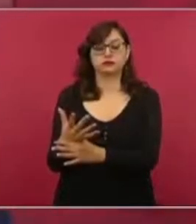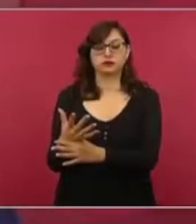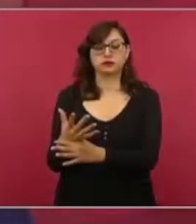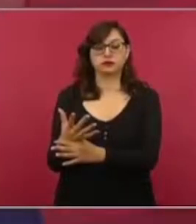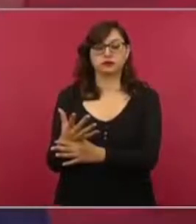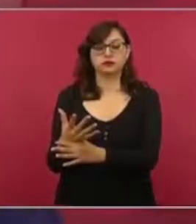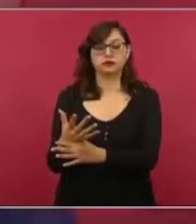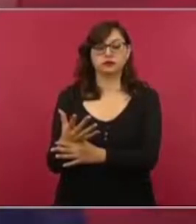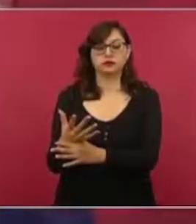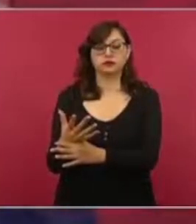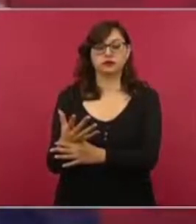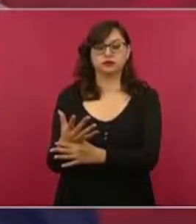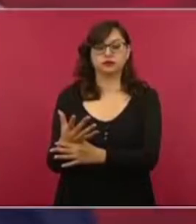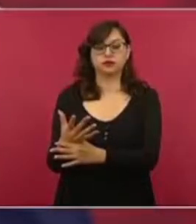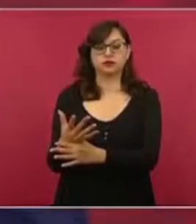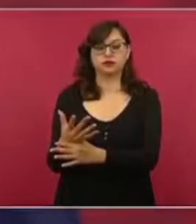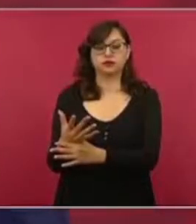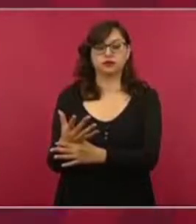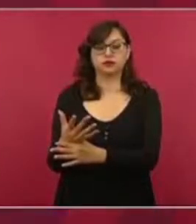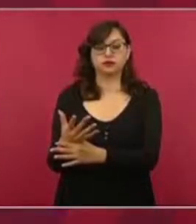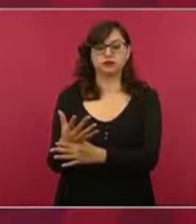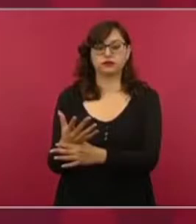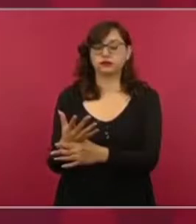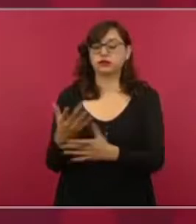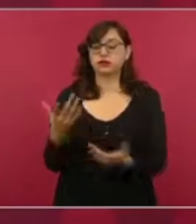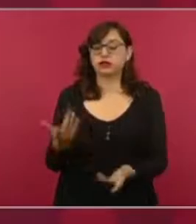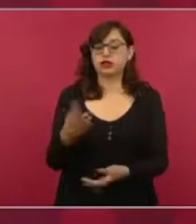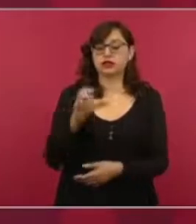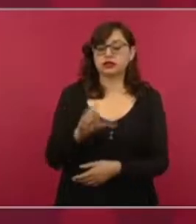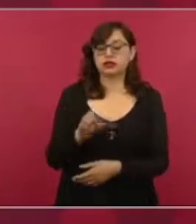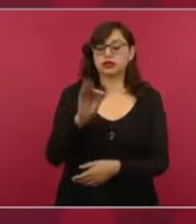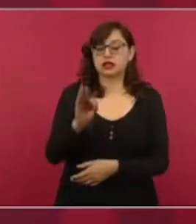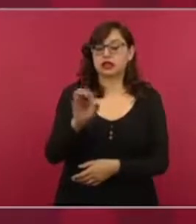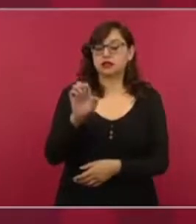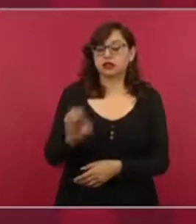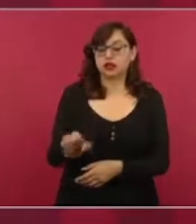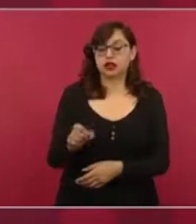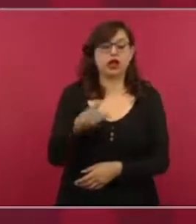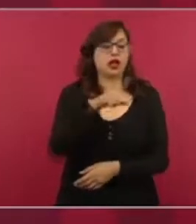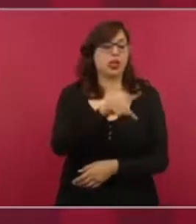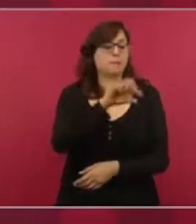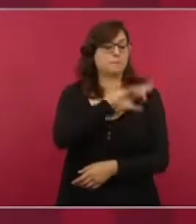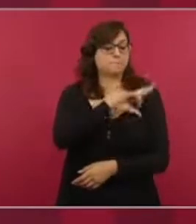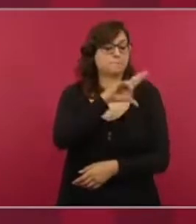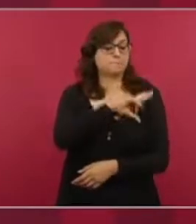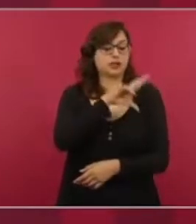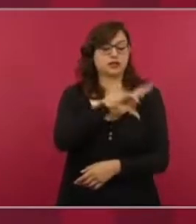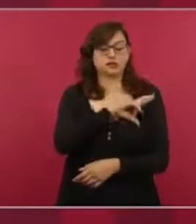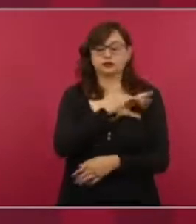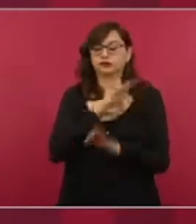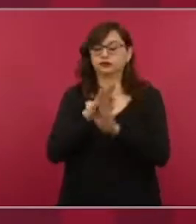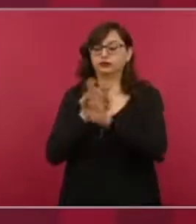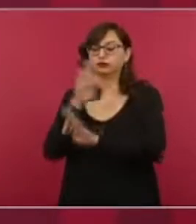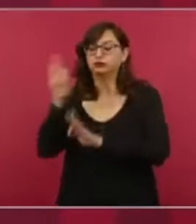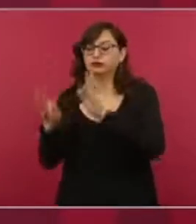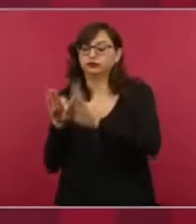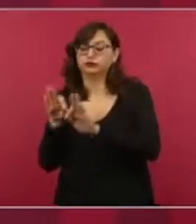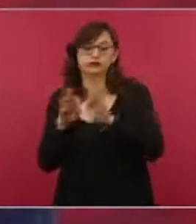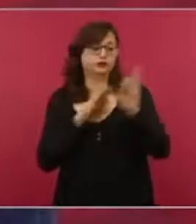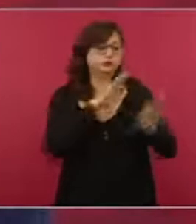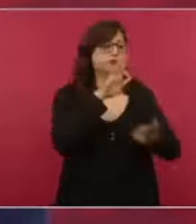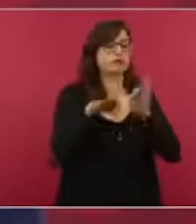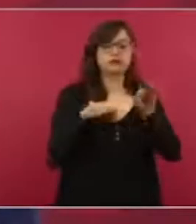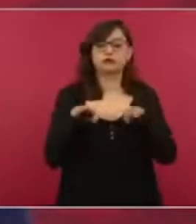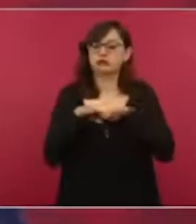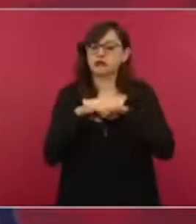si no preferencial, igual a la Comisión Federal de Electricidad que el trato que